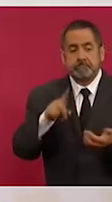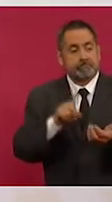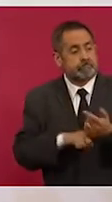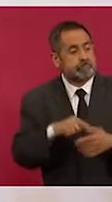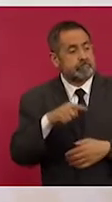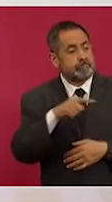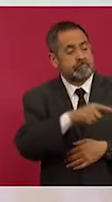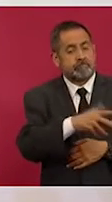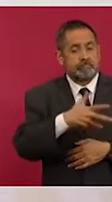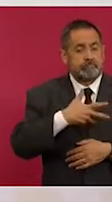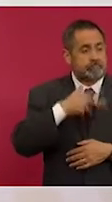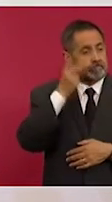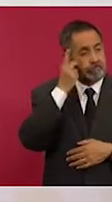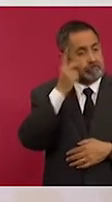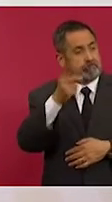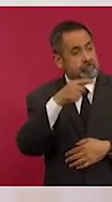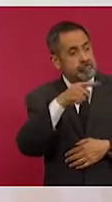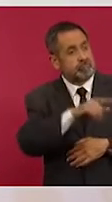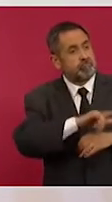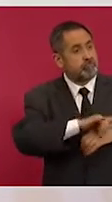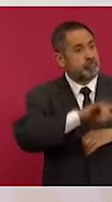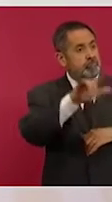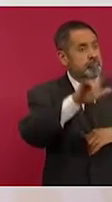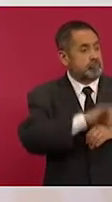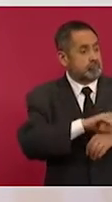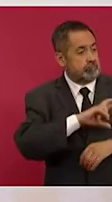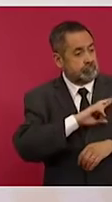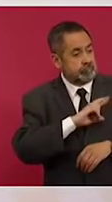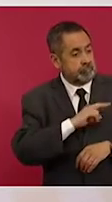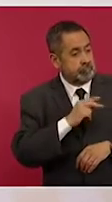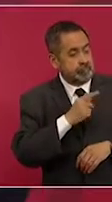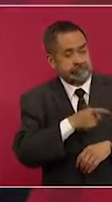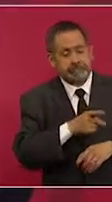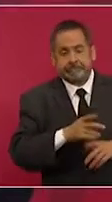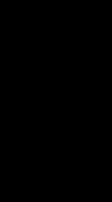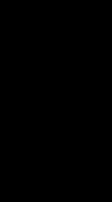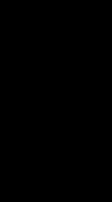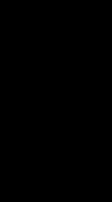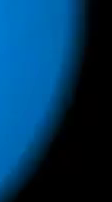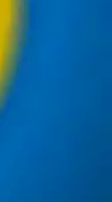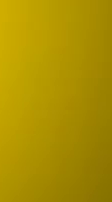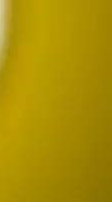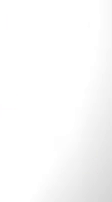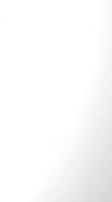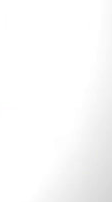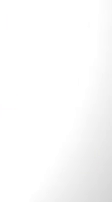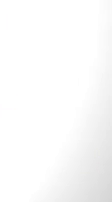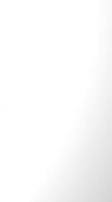familiares del joven. Con información de Judith Sánchez Reyes, Imagen del Golfo.